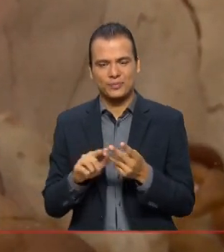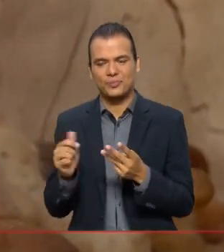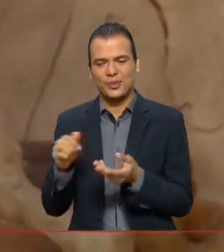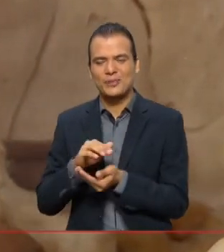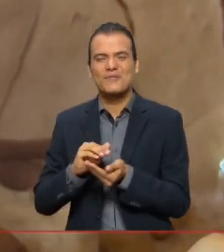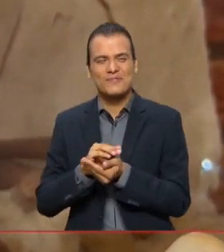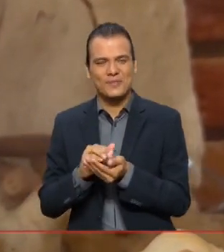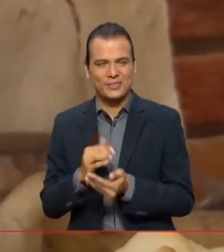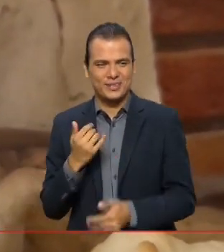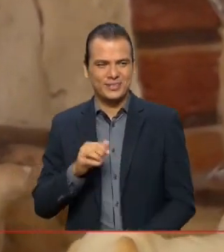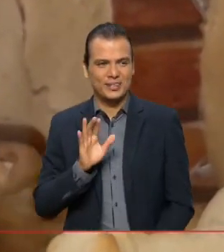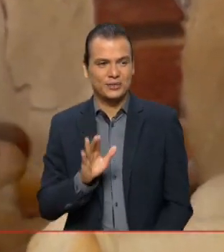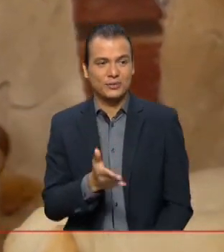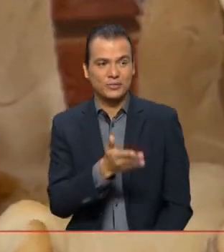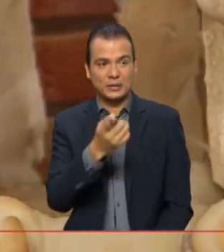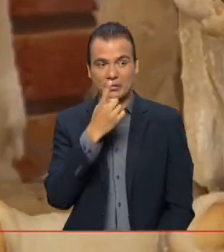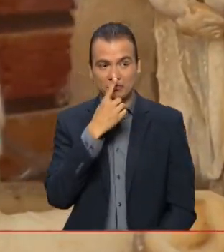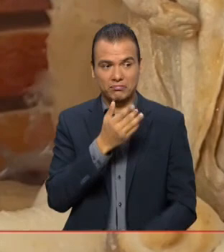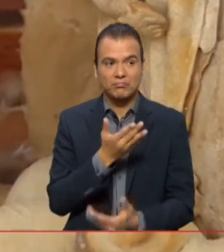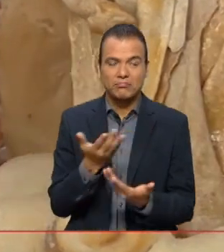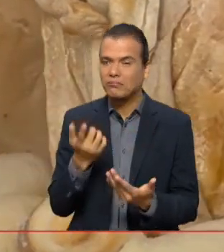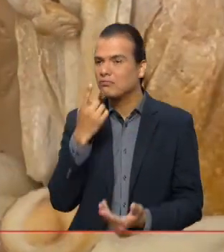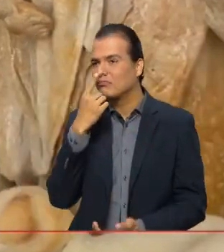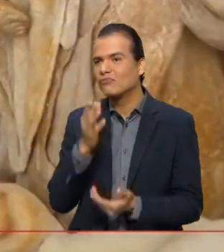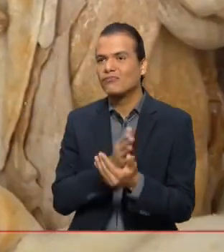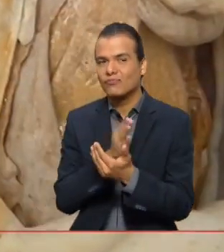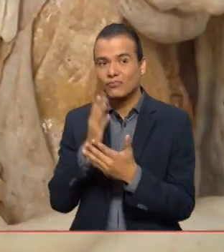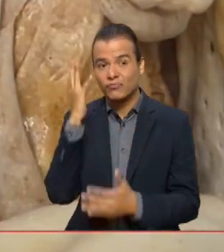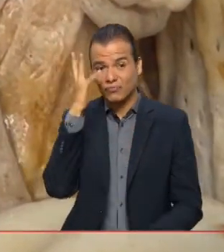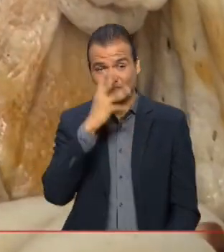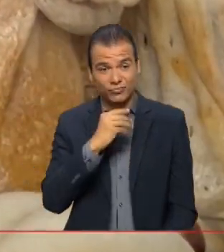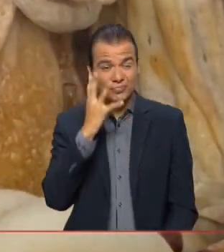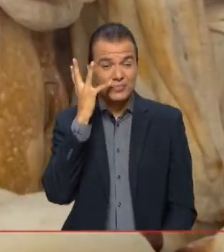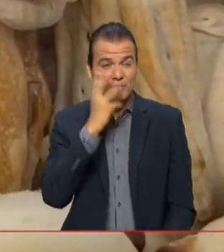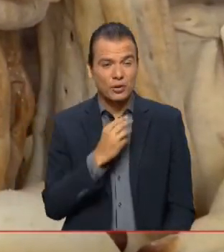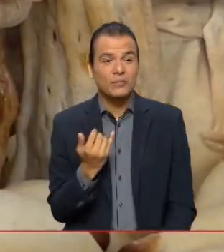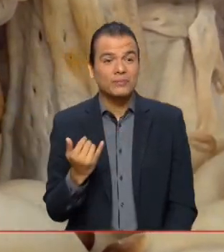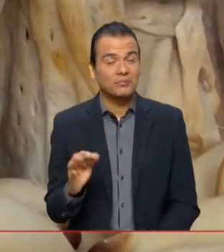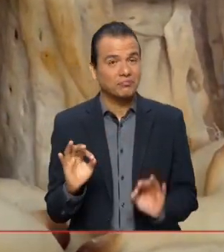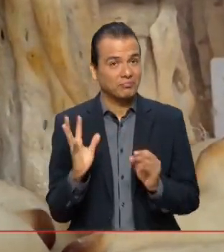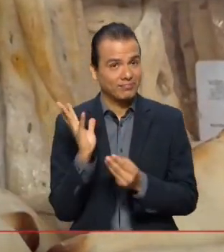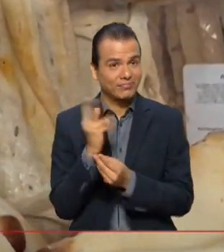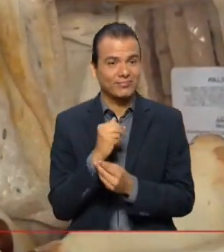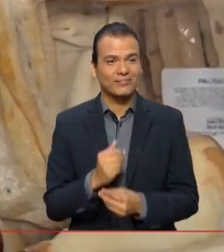invita a todos a conocer este pesebre que para él es una deliciosa obra de arte.